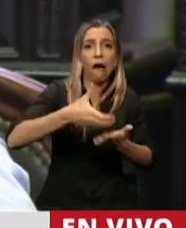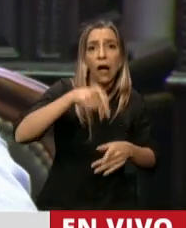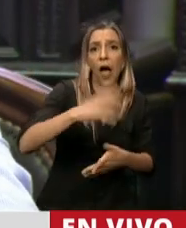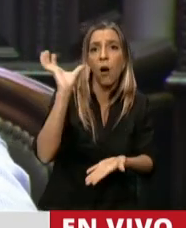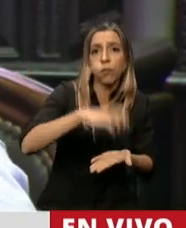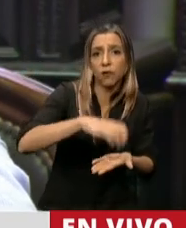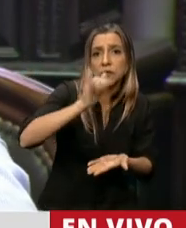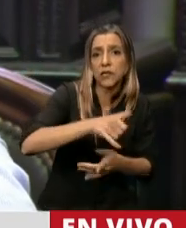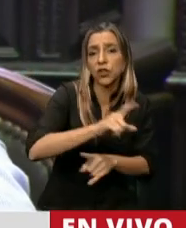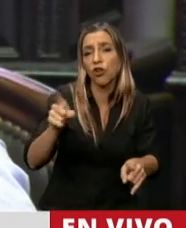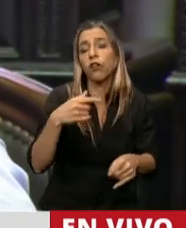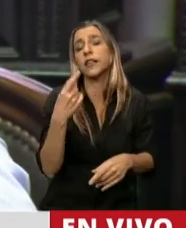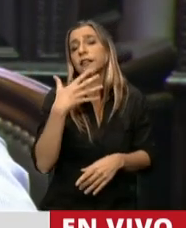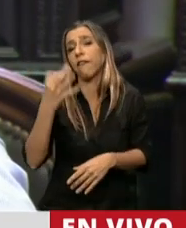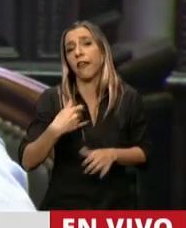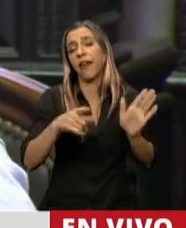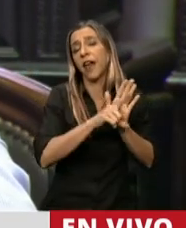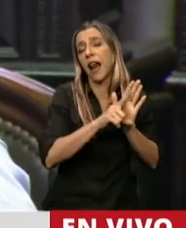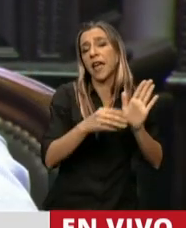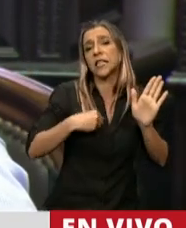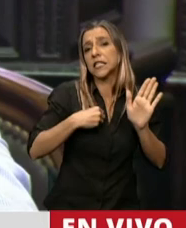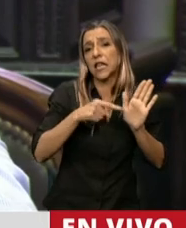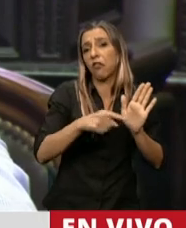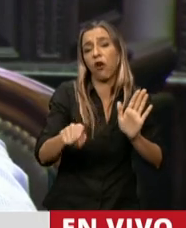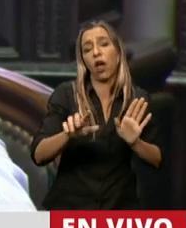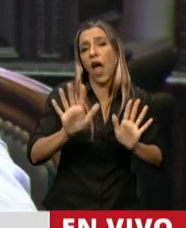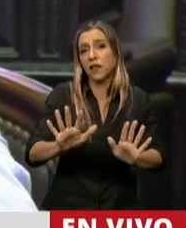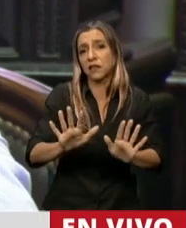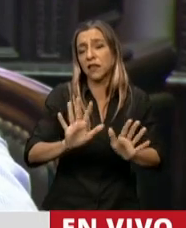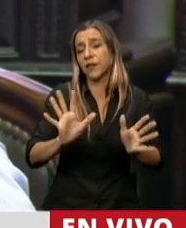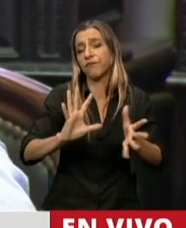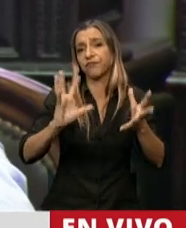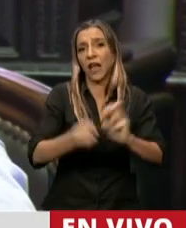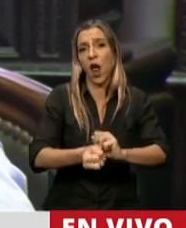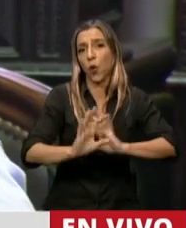estamos tirando por la basura, porque estamos tirando por la basura uno de los principales